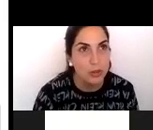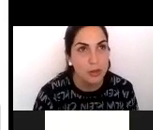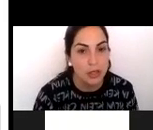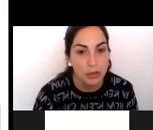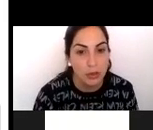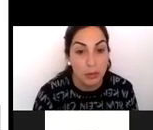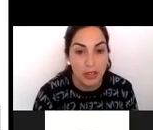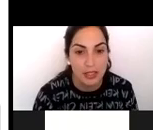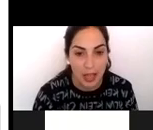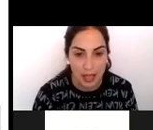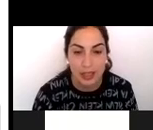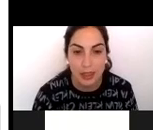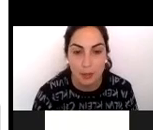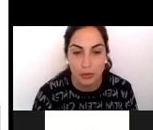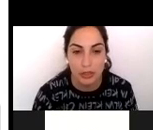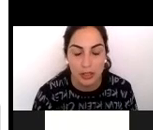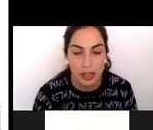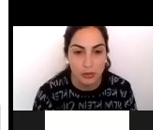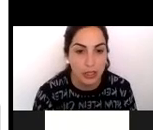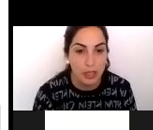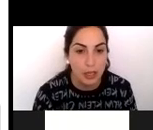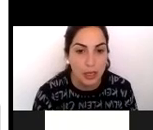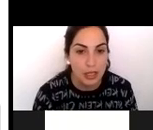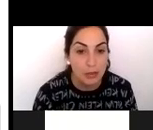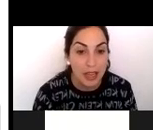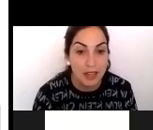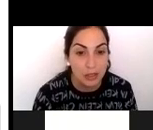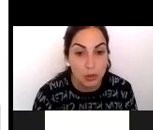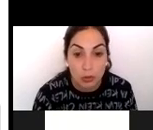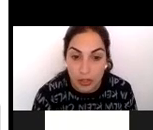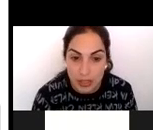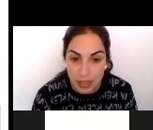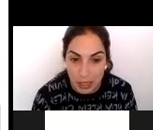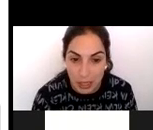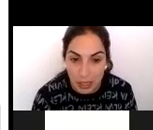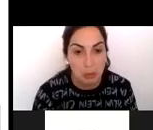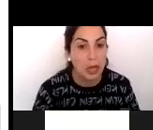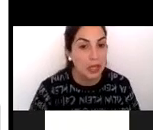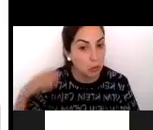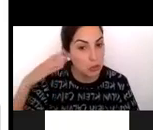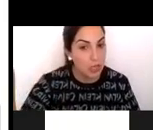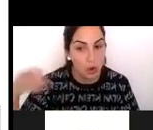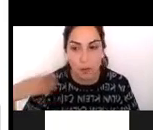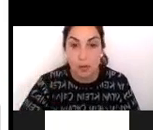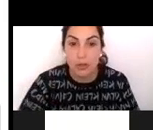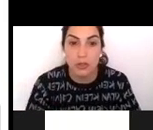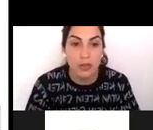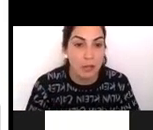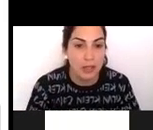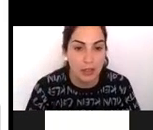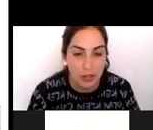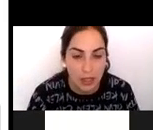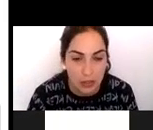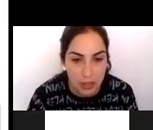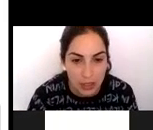yo mi conocimiento primero es, ah, es de deporte, ya, es de deporte, y me habla el triunfo de Chile, es porque por ahí escuché, o mismo yo vi el